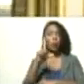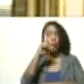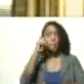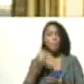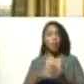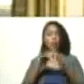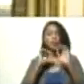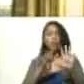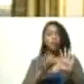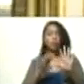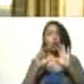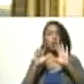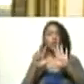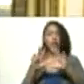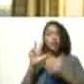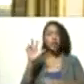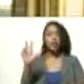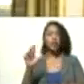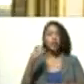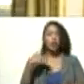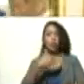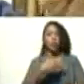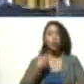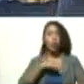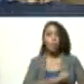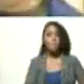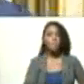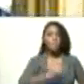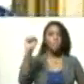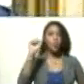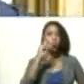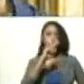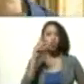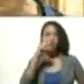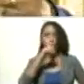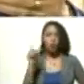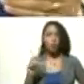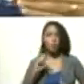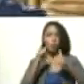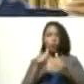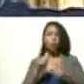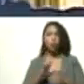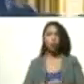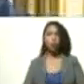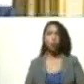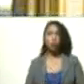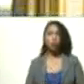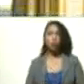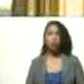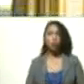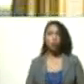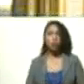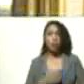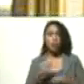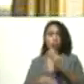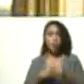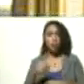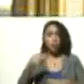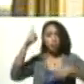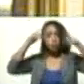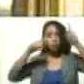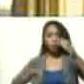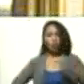1983... cuando nuestro libertador cumplió 200 años, arrancó. Fue cuando el comandante Chávez fundó